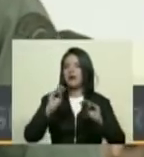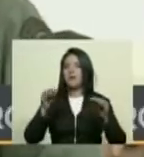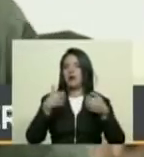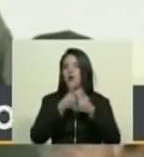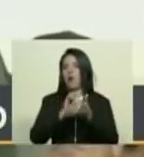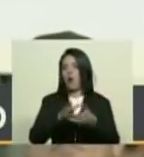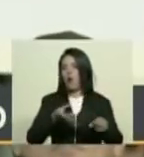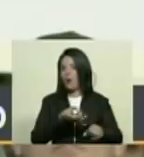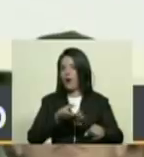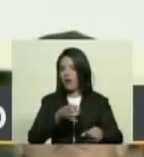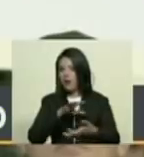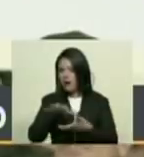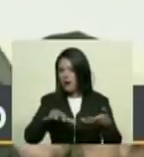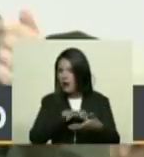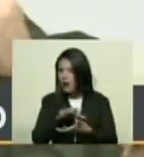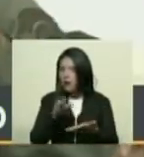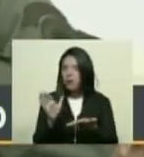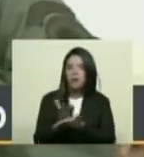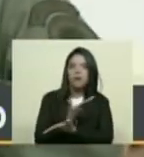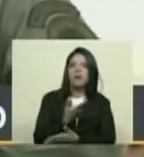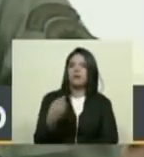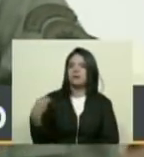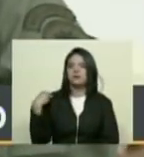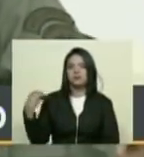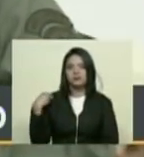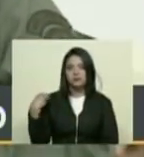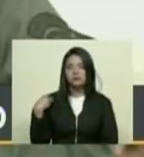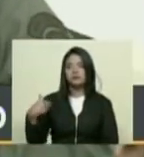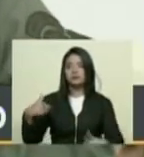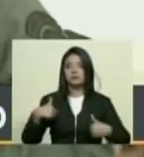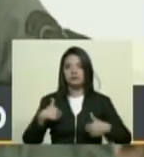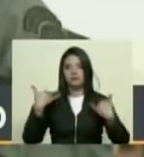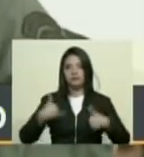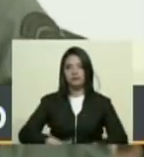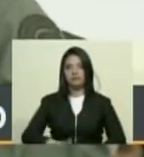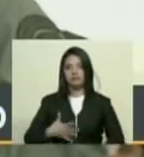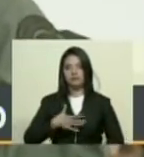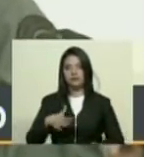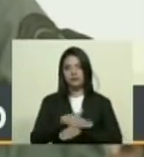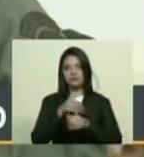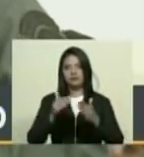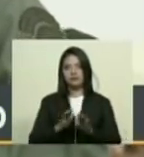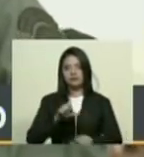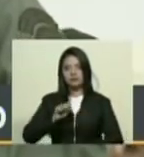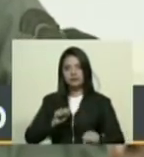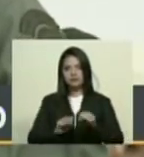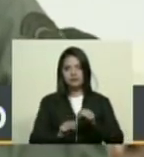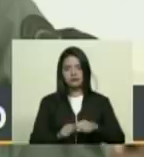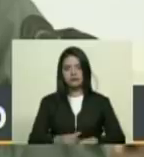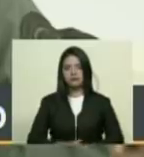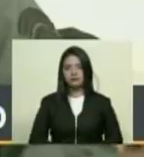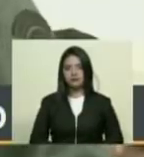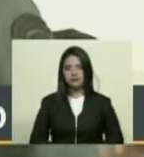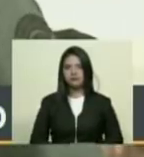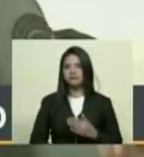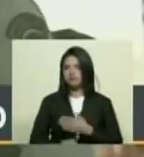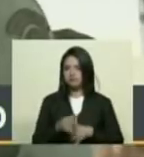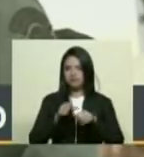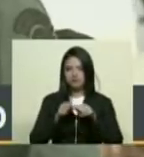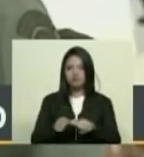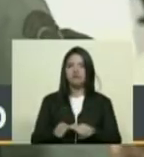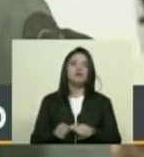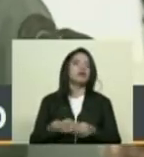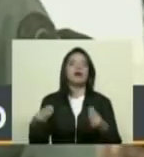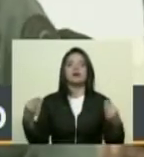de Estado, que me siguen haciendo llamados a mí en lo personal como ministro de la Defensa, que siguen haciendo